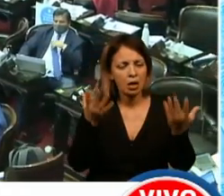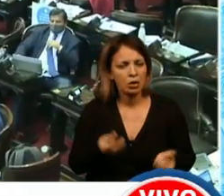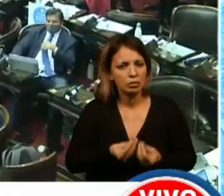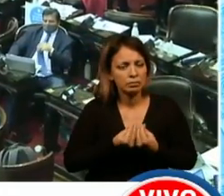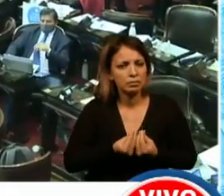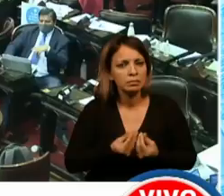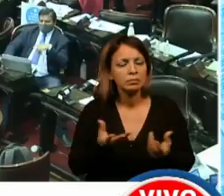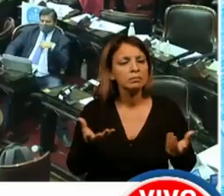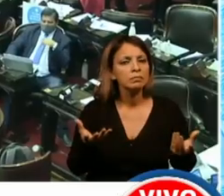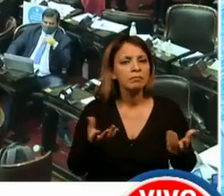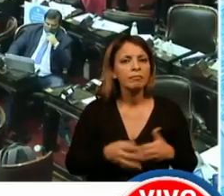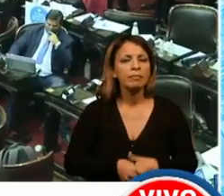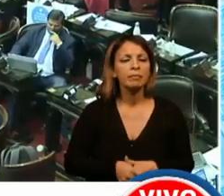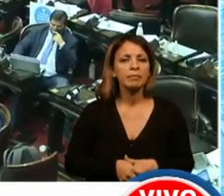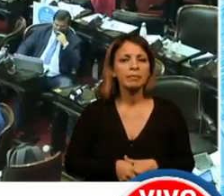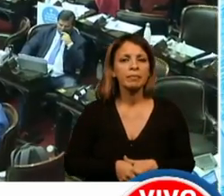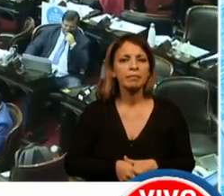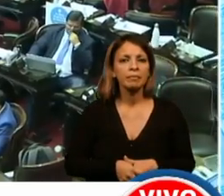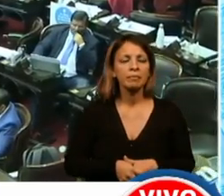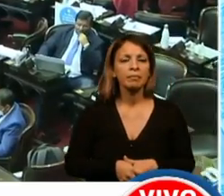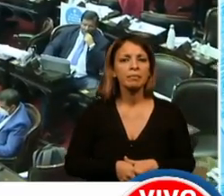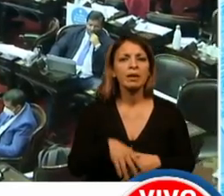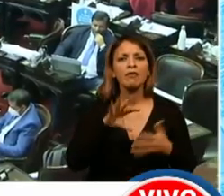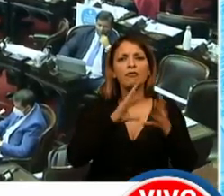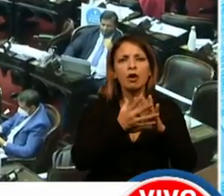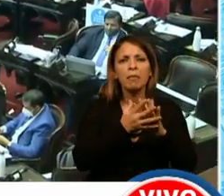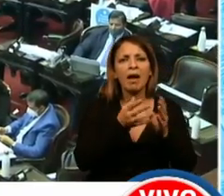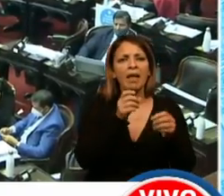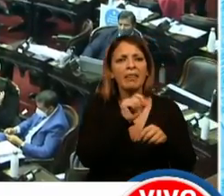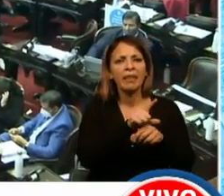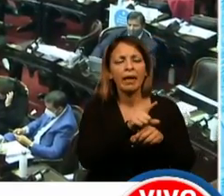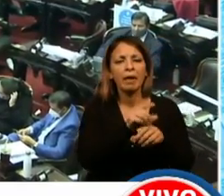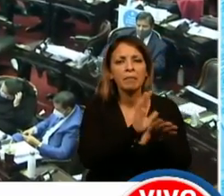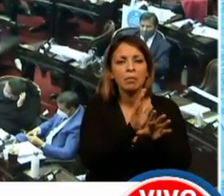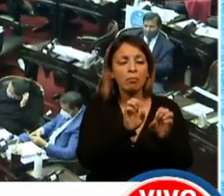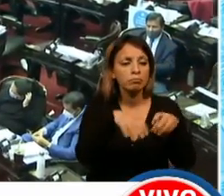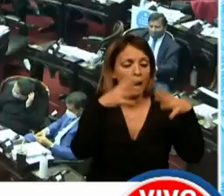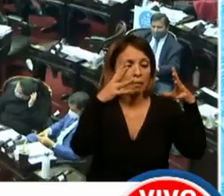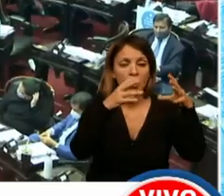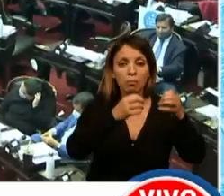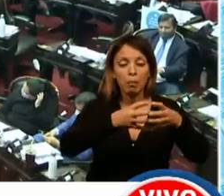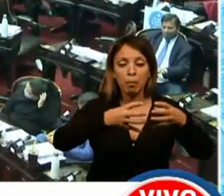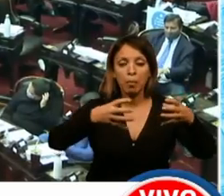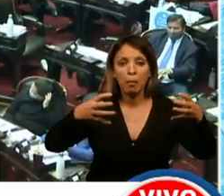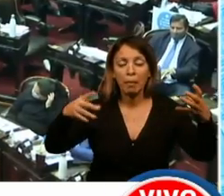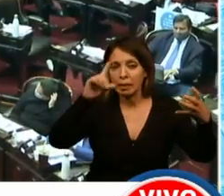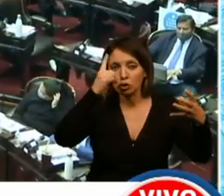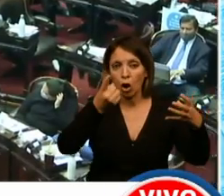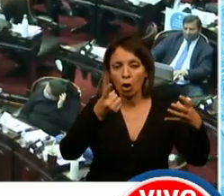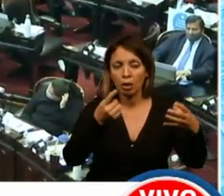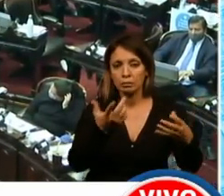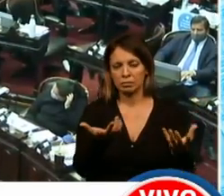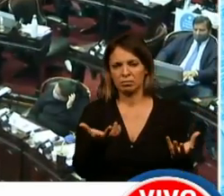tela de la multiplicación de los panes desde ese milagro bíblicos yo he visto